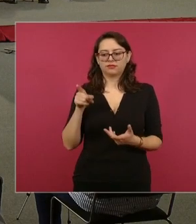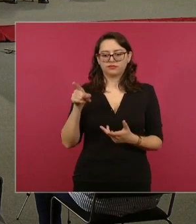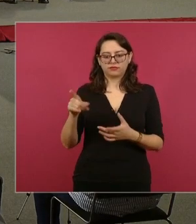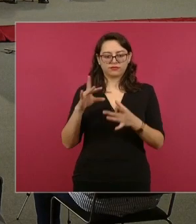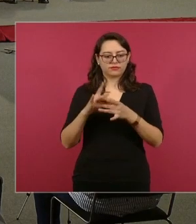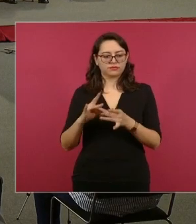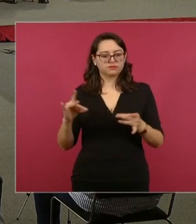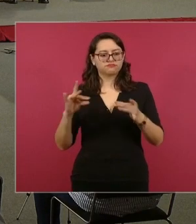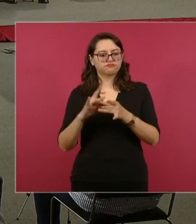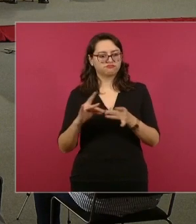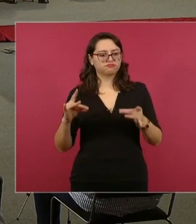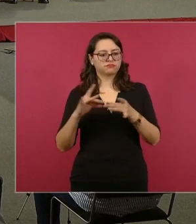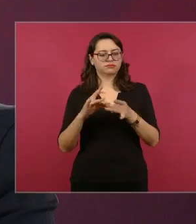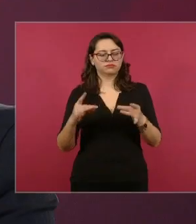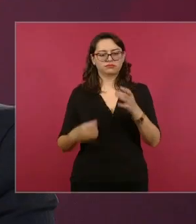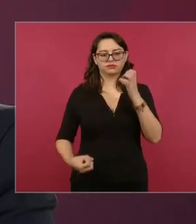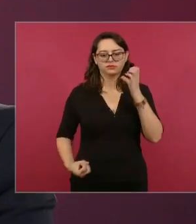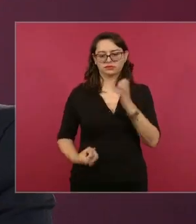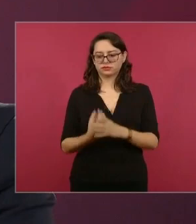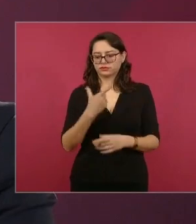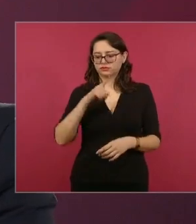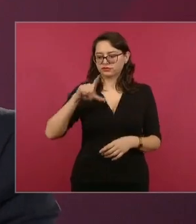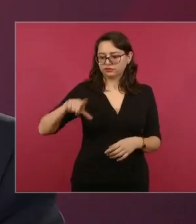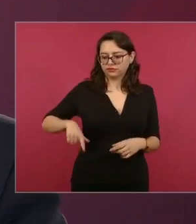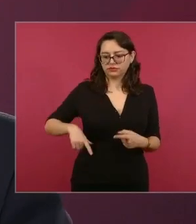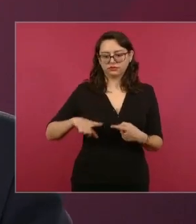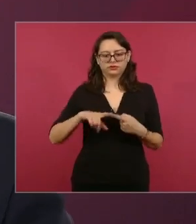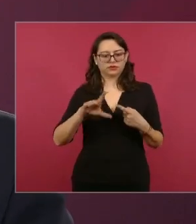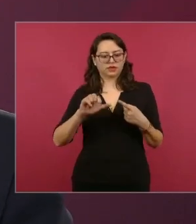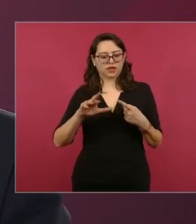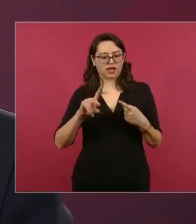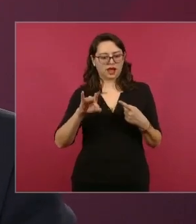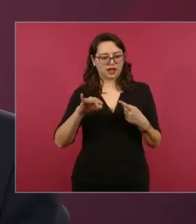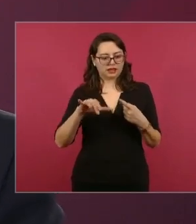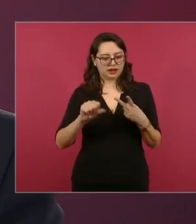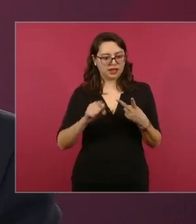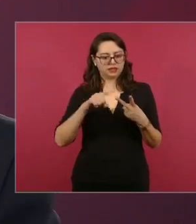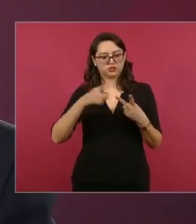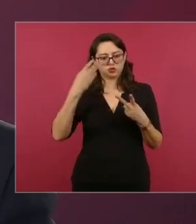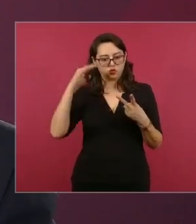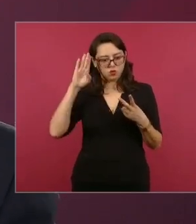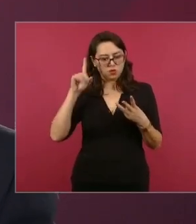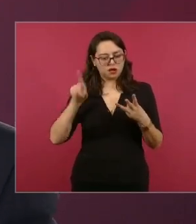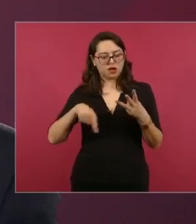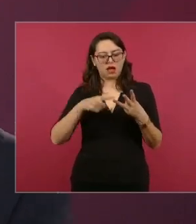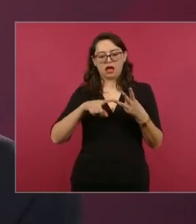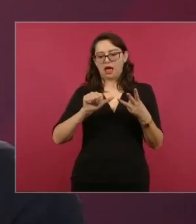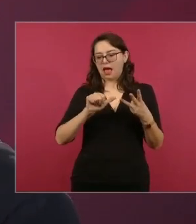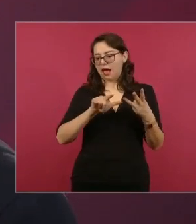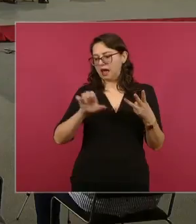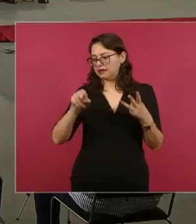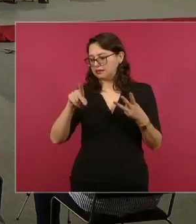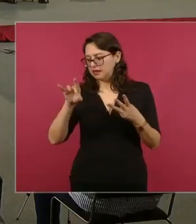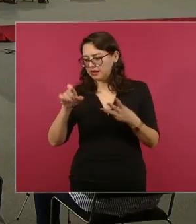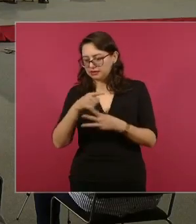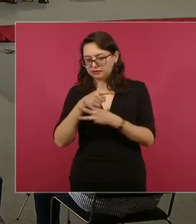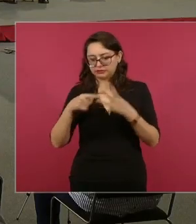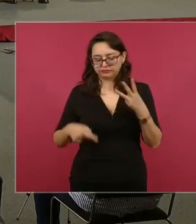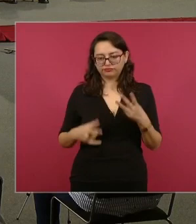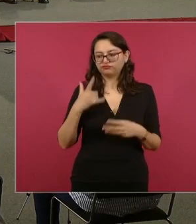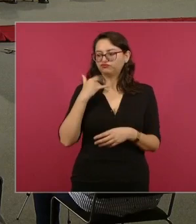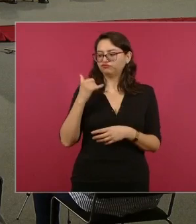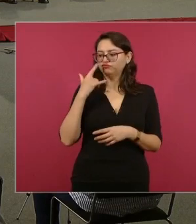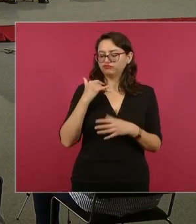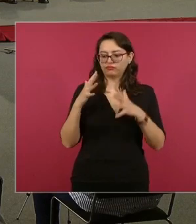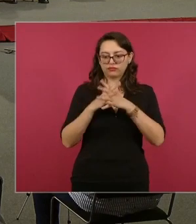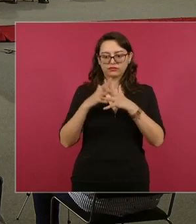revoluciones en el siglo XX, del gobierno de Cárdenas, el gobierno de la Revolución Cubana y el gobierno de Allende. Y justo ayer, si nos pueden pasar